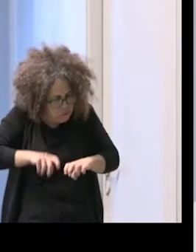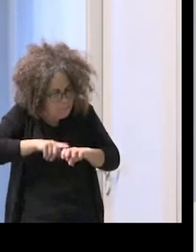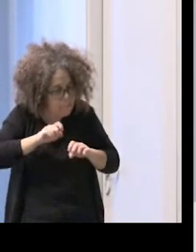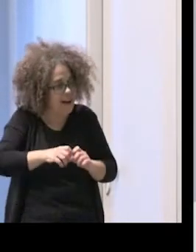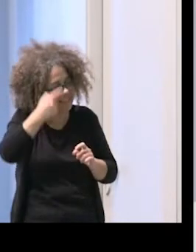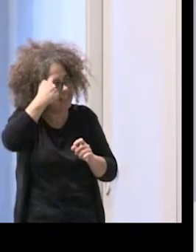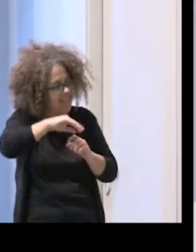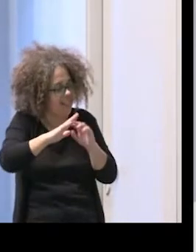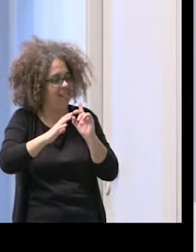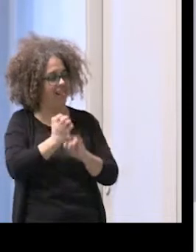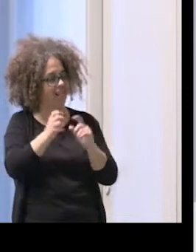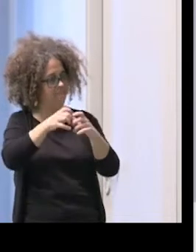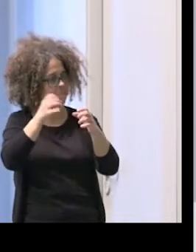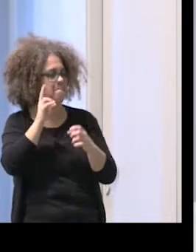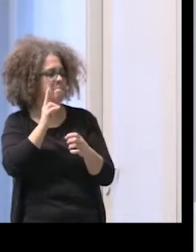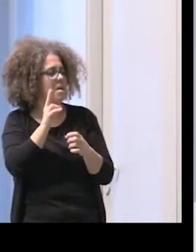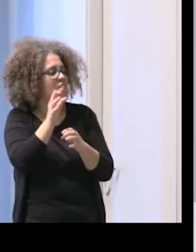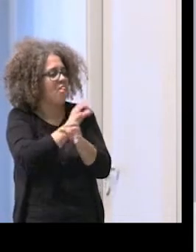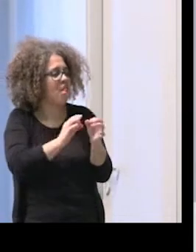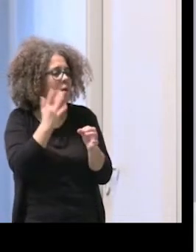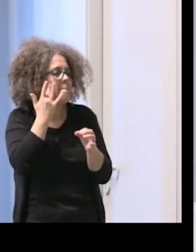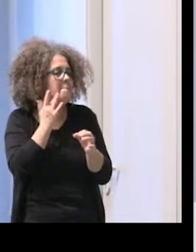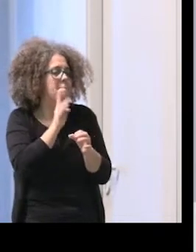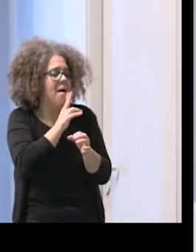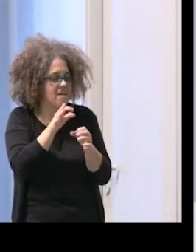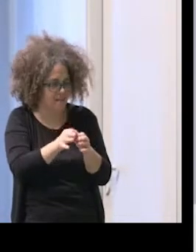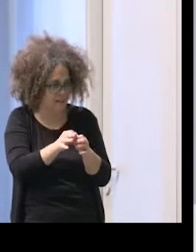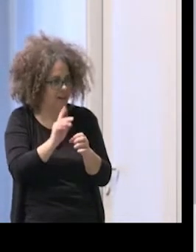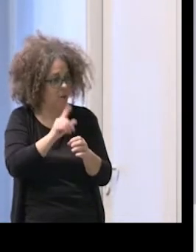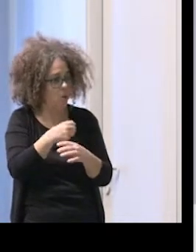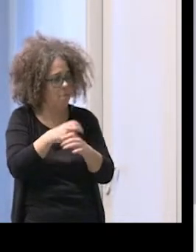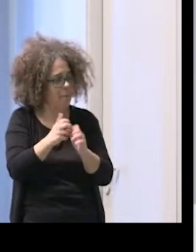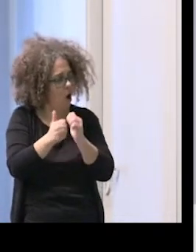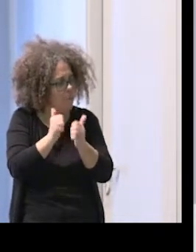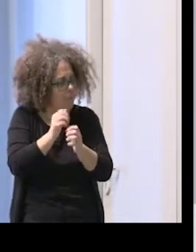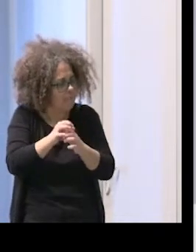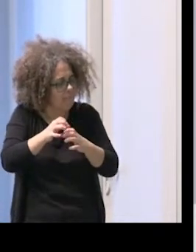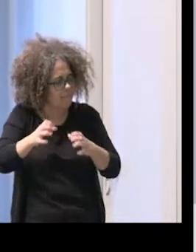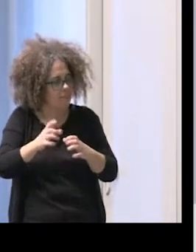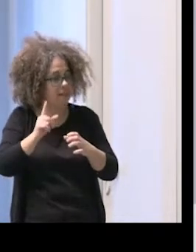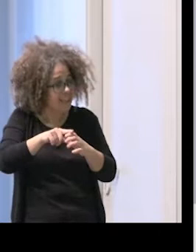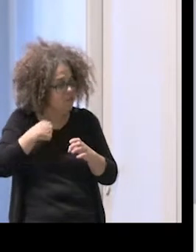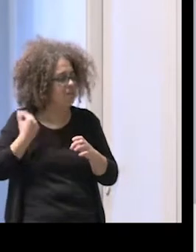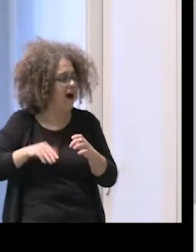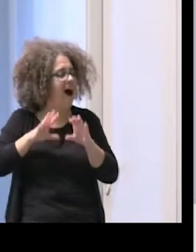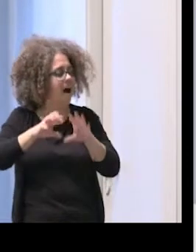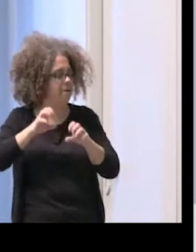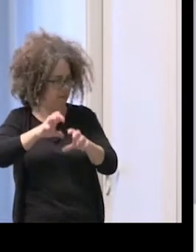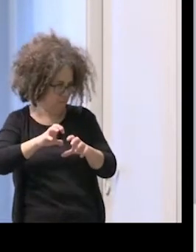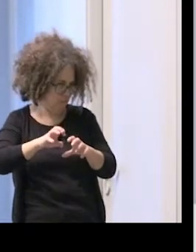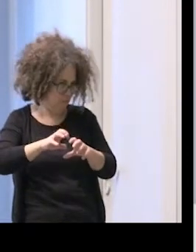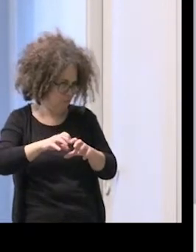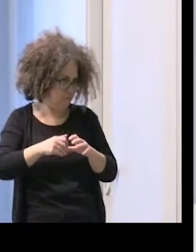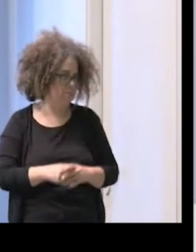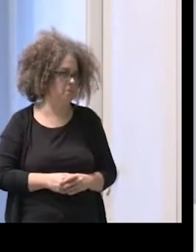celular de células madre, de células progenitoras de la cóclea humana. Y la otra cosa que aprendimos es, a